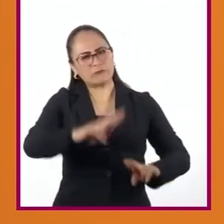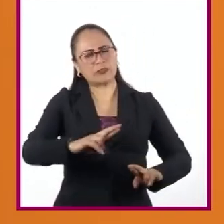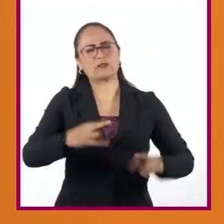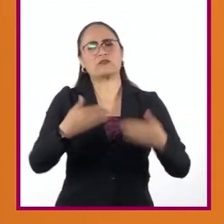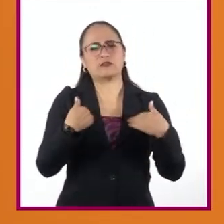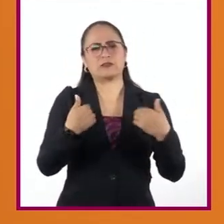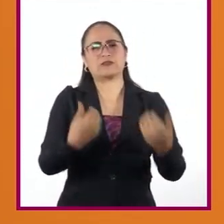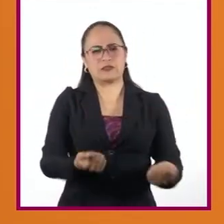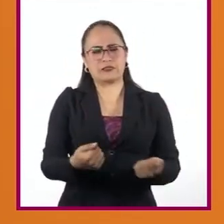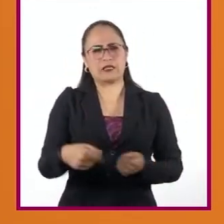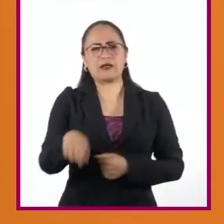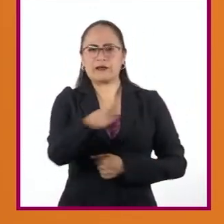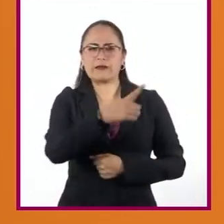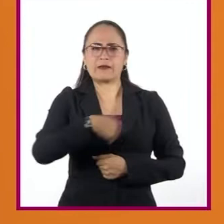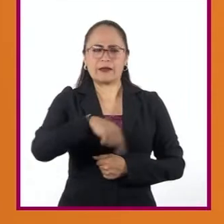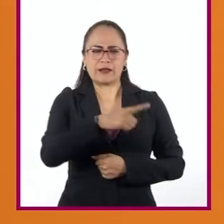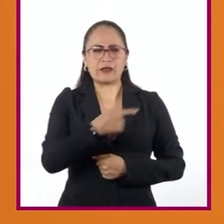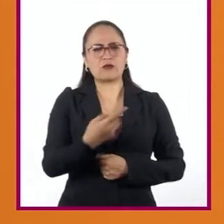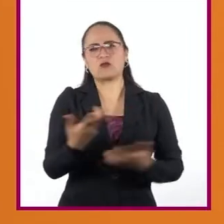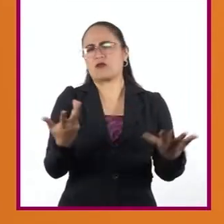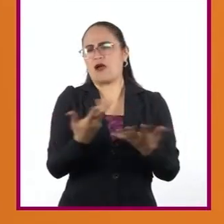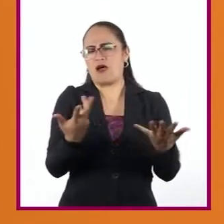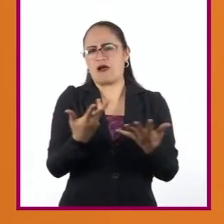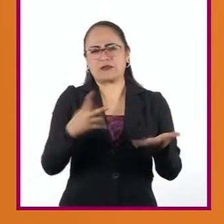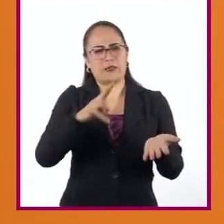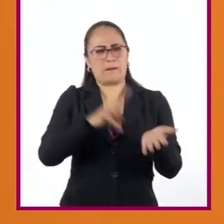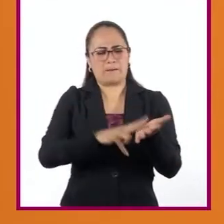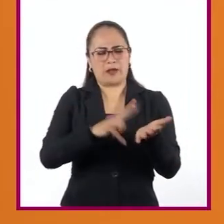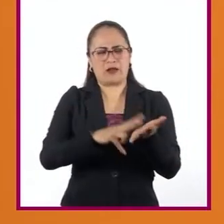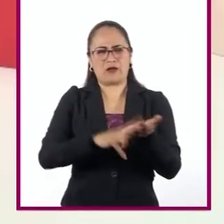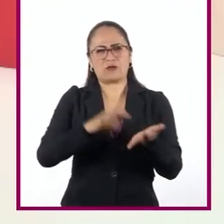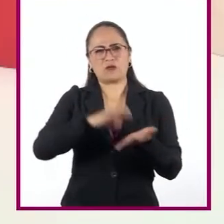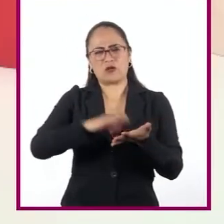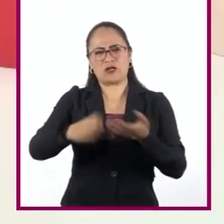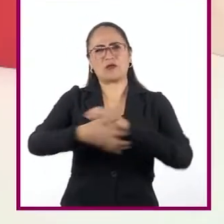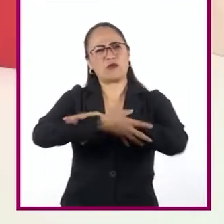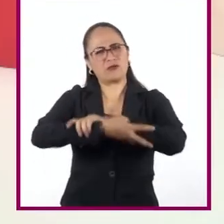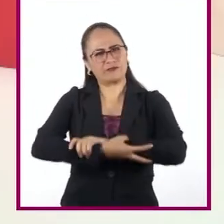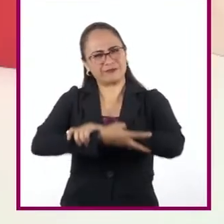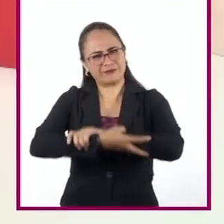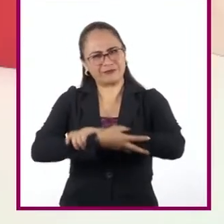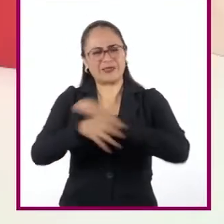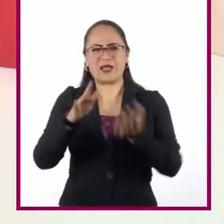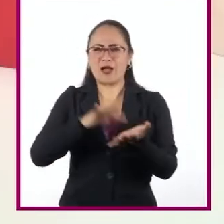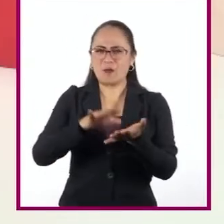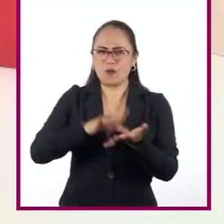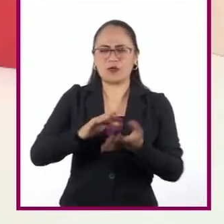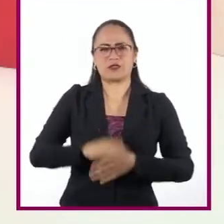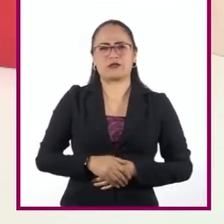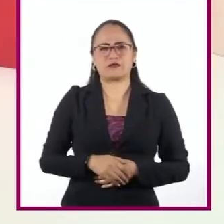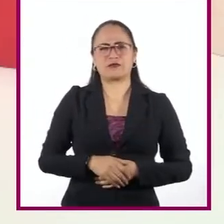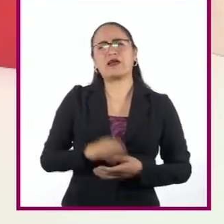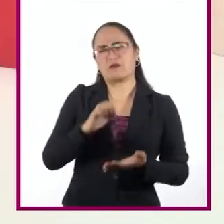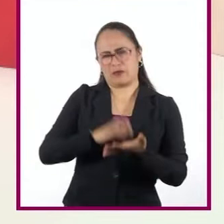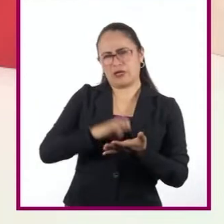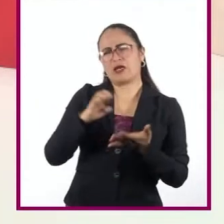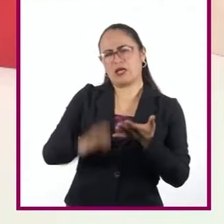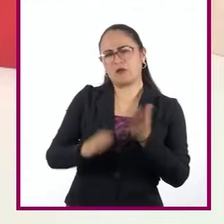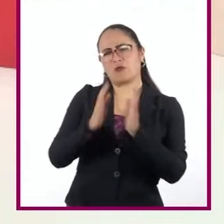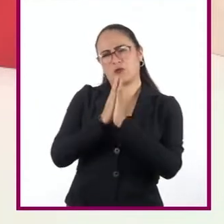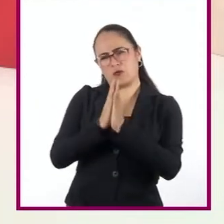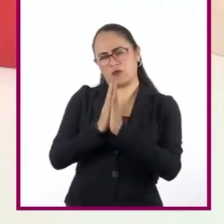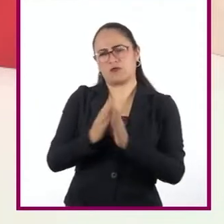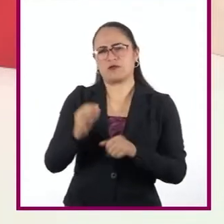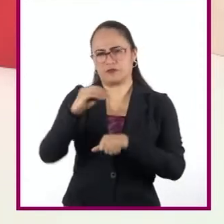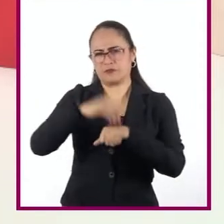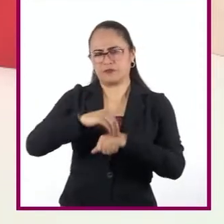personas sustentan sus actos en valores como la solidaridad. ¿Podría poner un ejemplo, maestro?